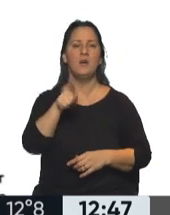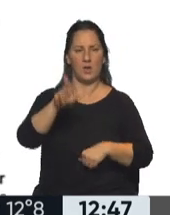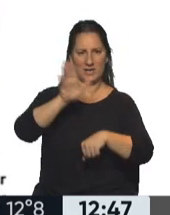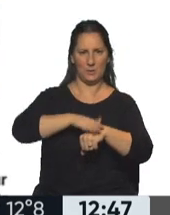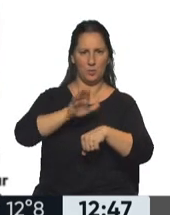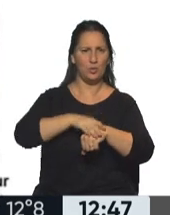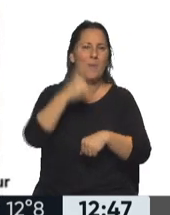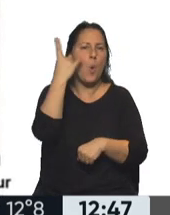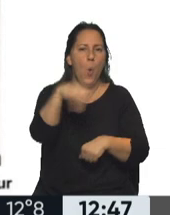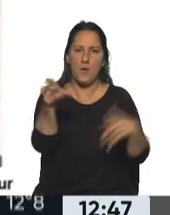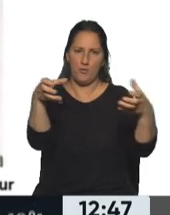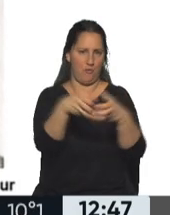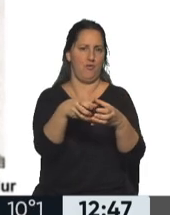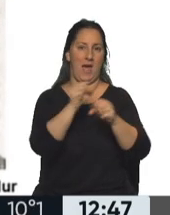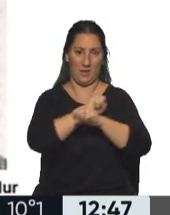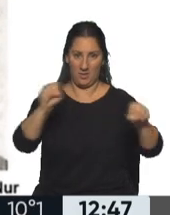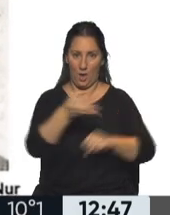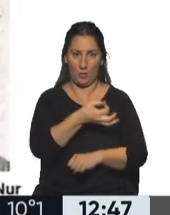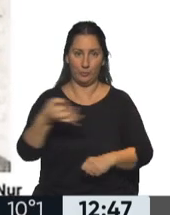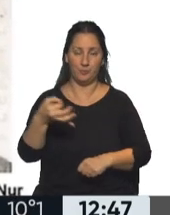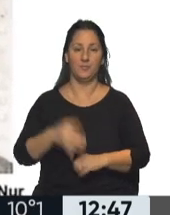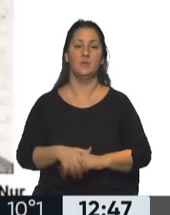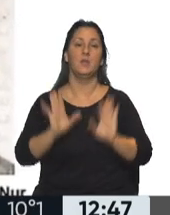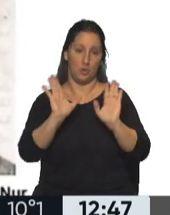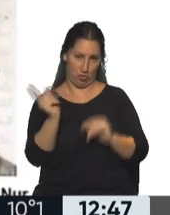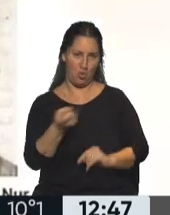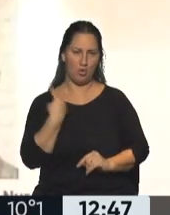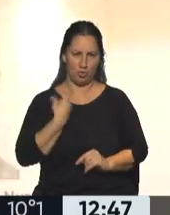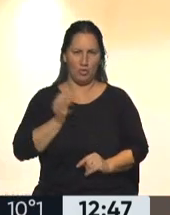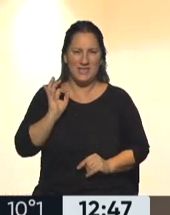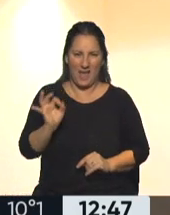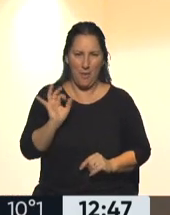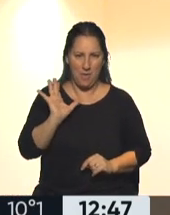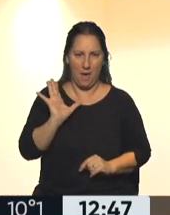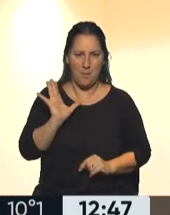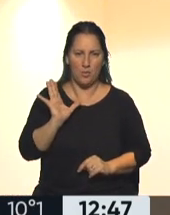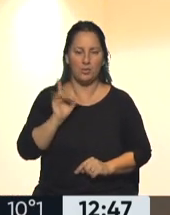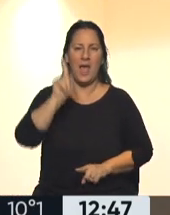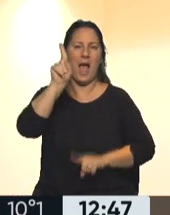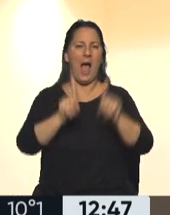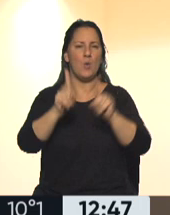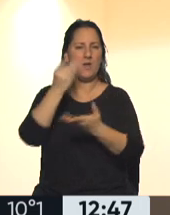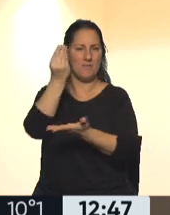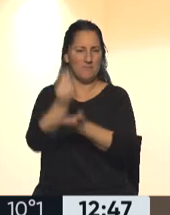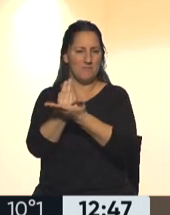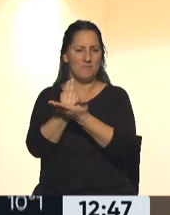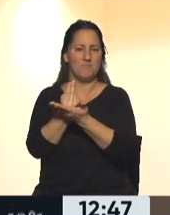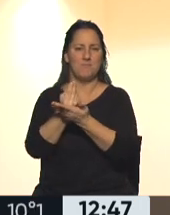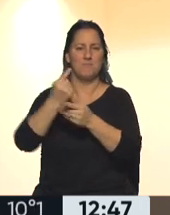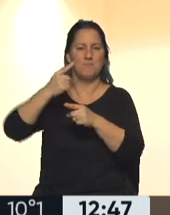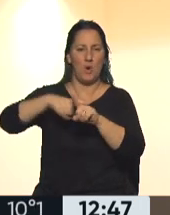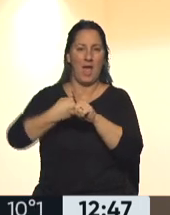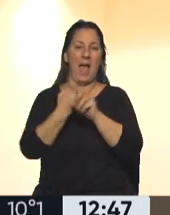responsables únicos del atentado bueno eso lo sabíamos sabíamos que algunos funcionarios que están con